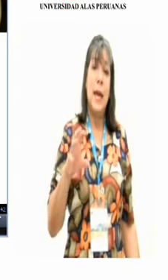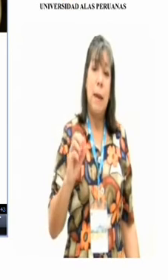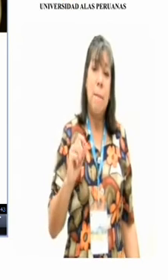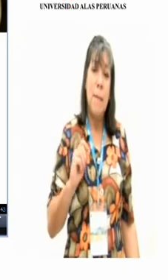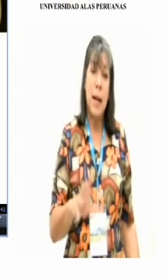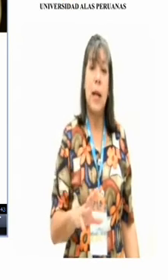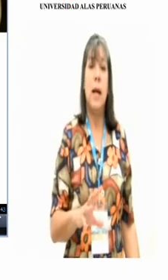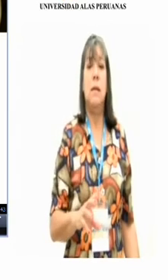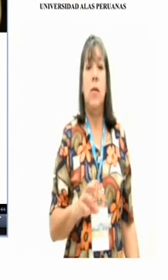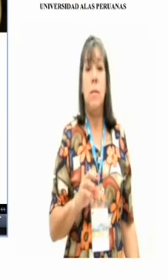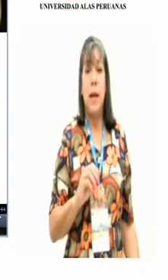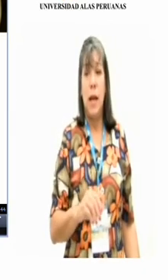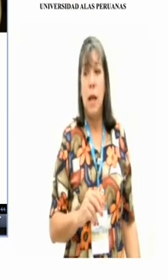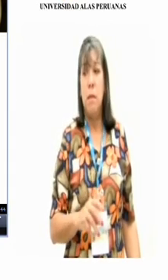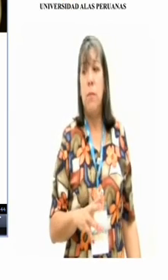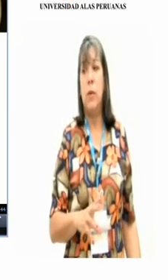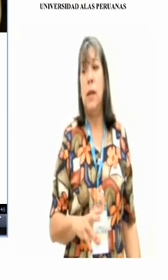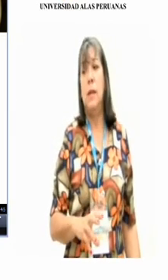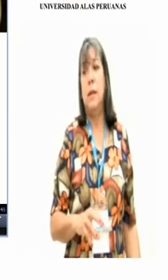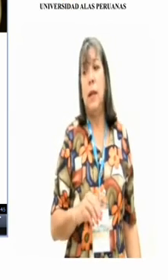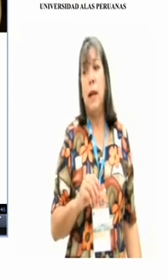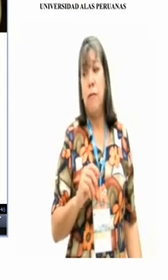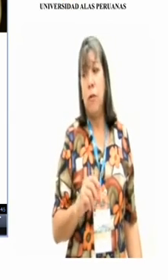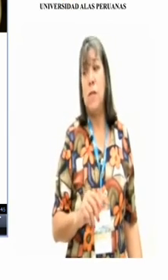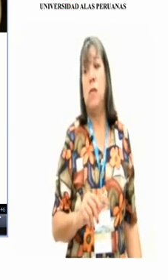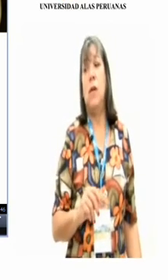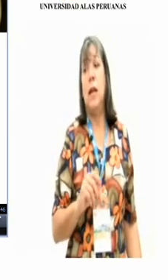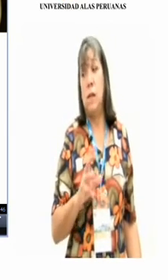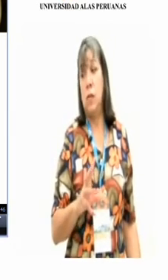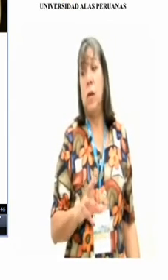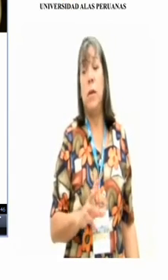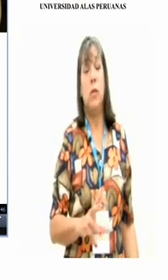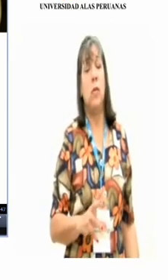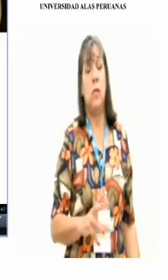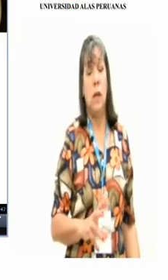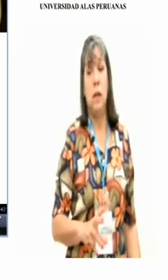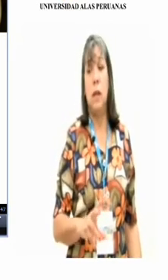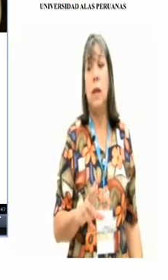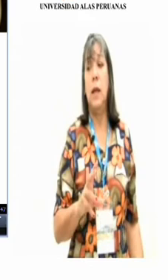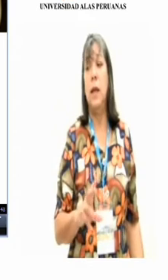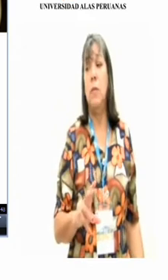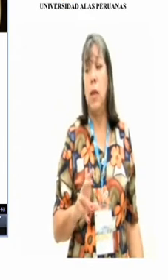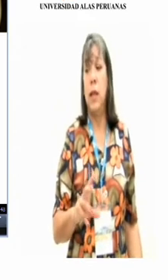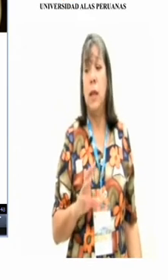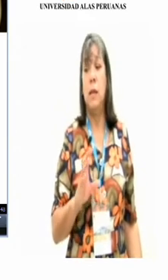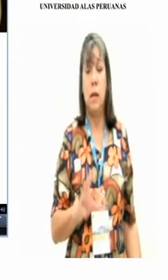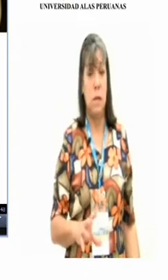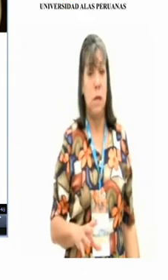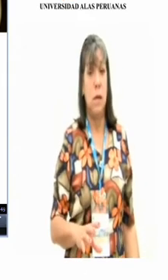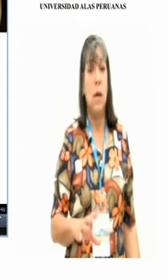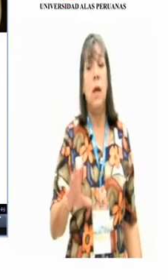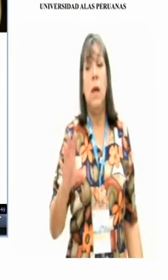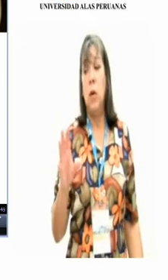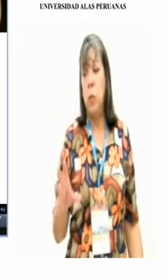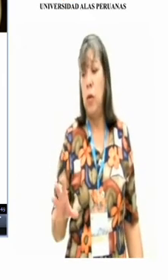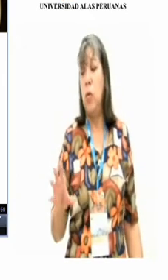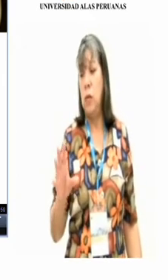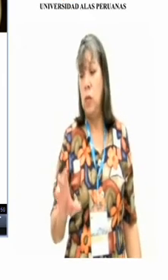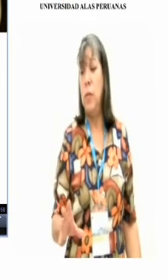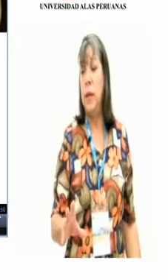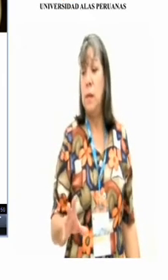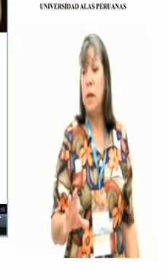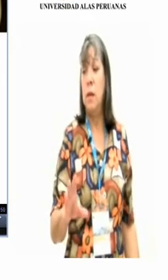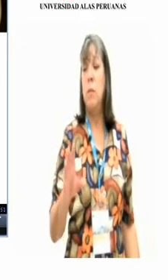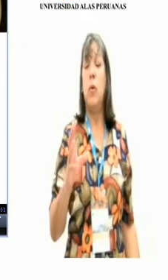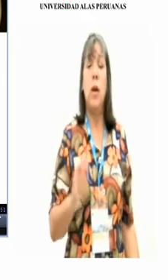orientadores que marcan de una manera importante la formación y el asesoramiento docente en la modalidad a distancia. Y los